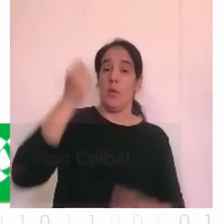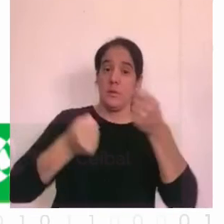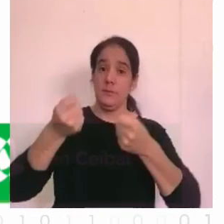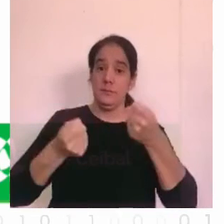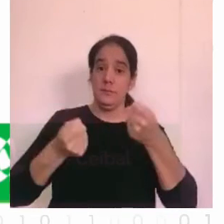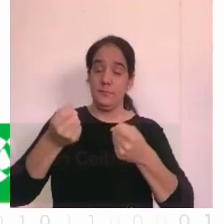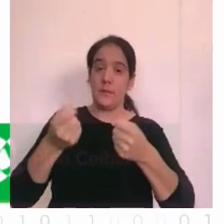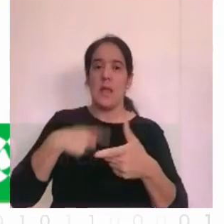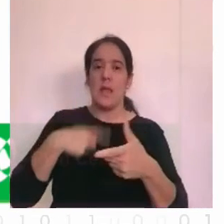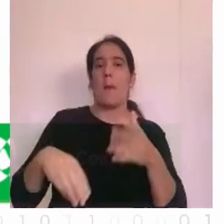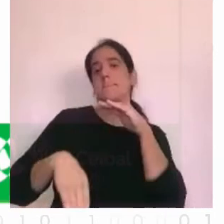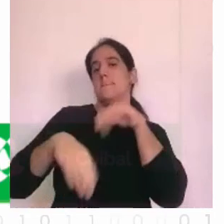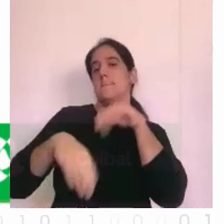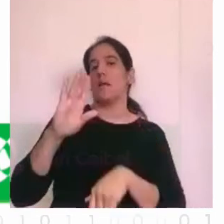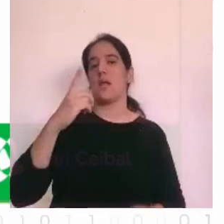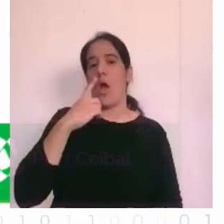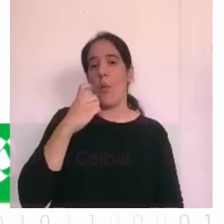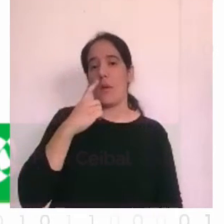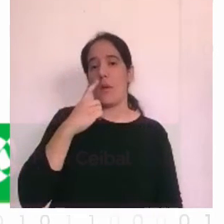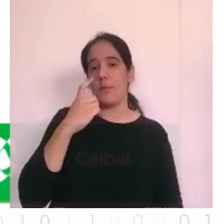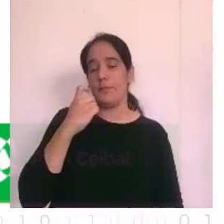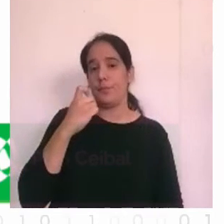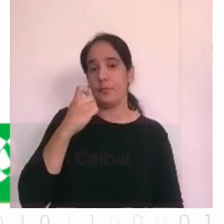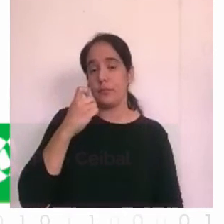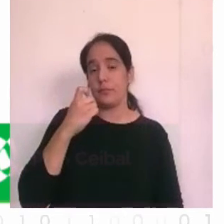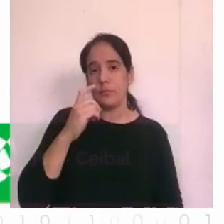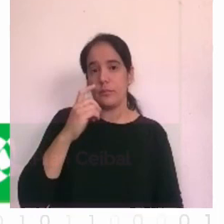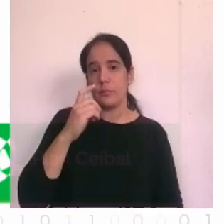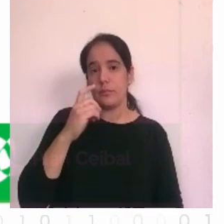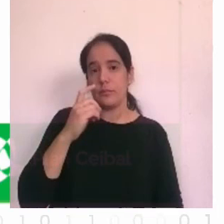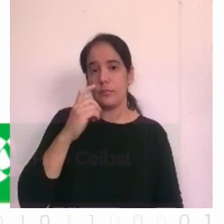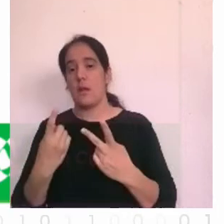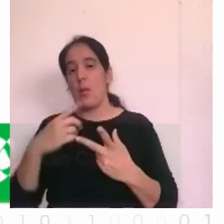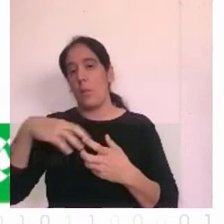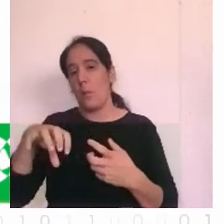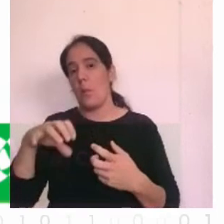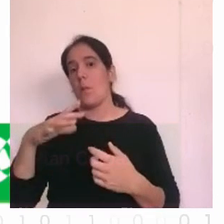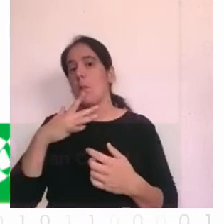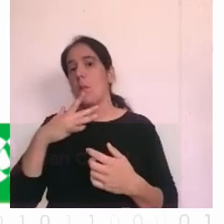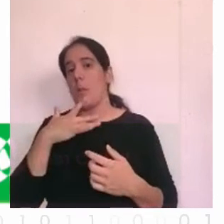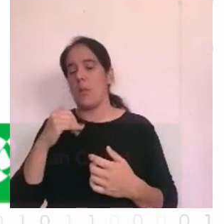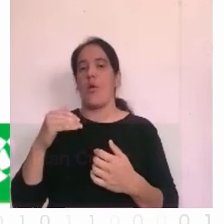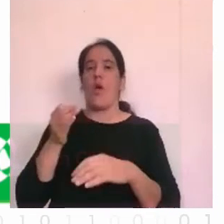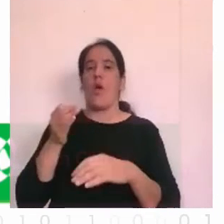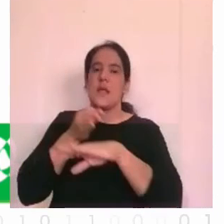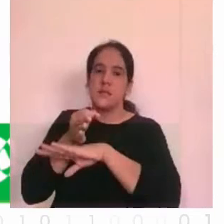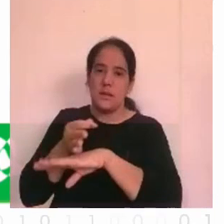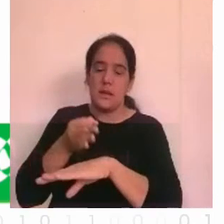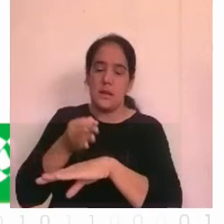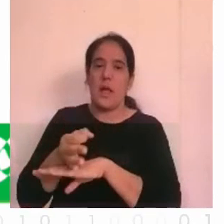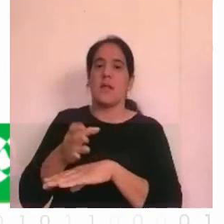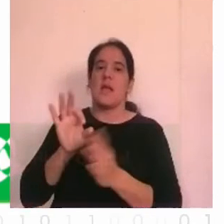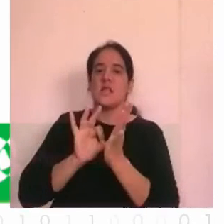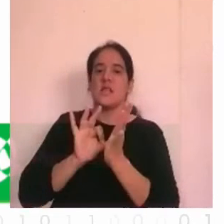mayoritariamente hombres los que están trabajando, mientras que en ramas de actividad de enseñanza y de servicios